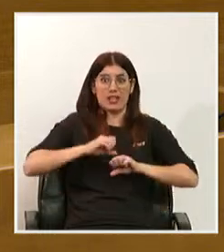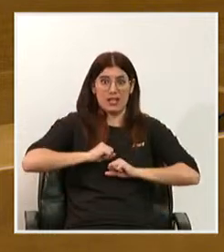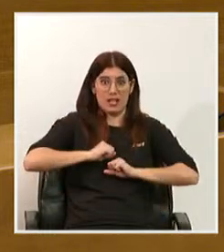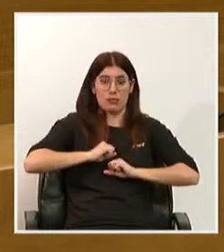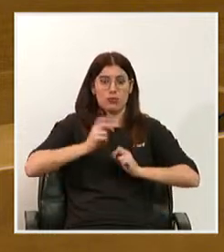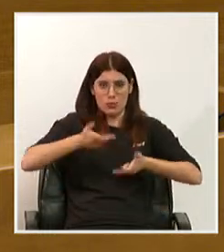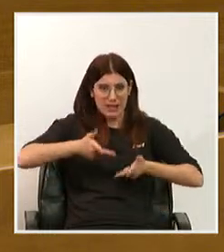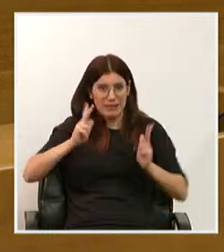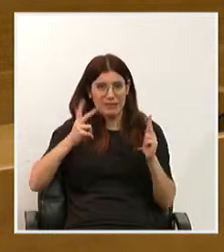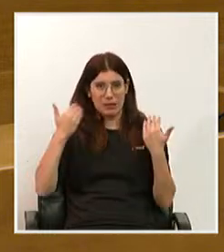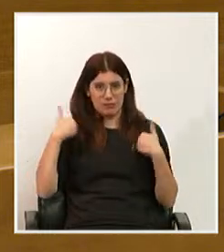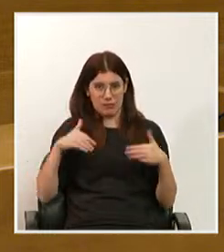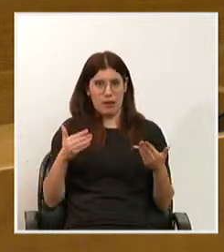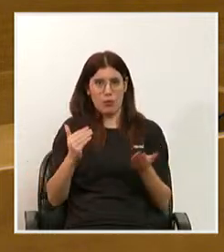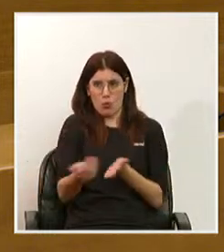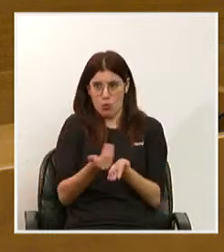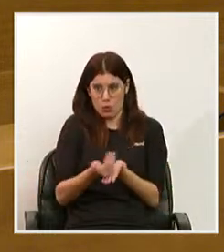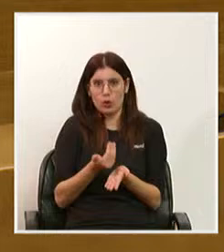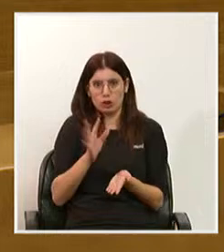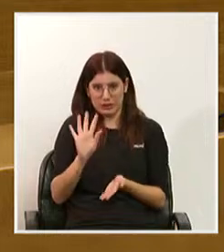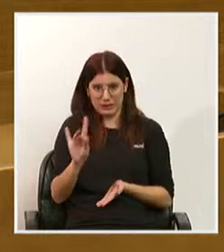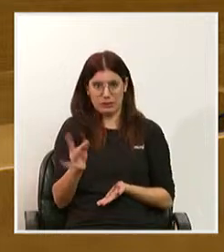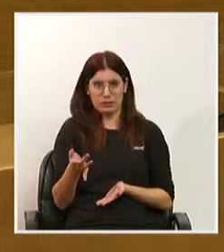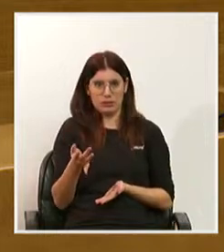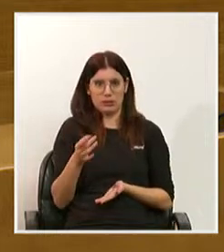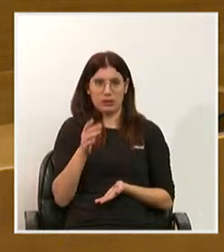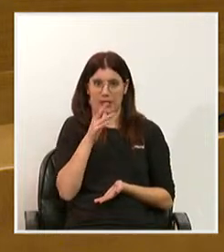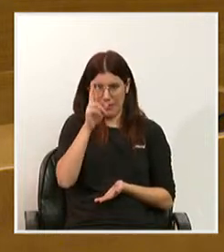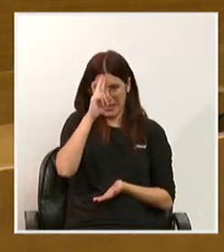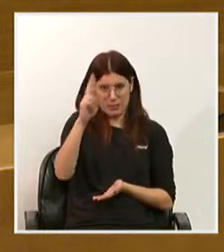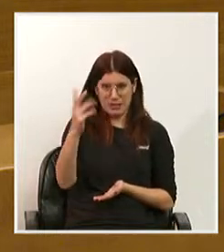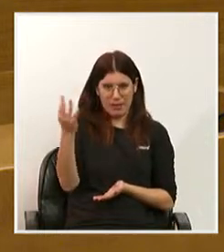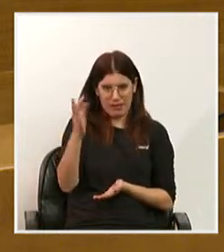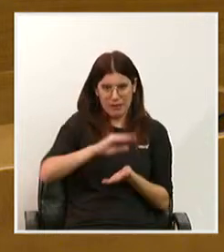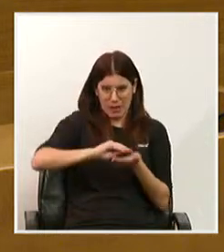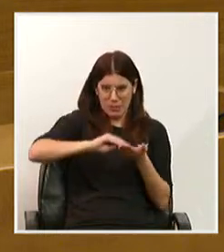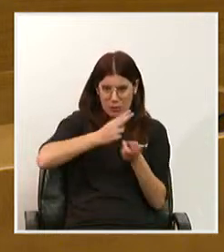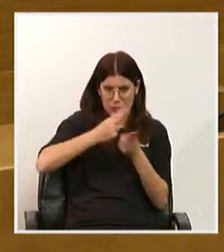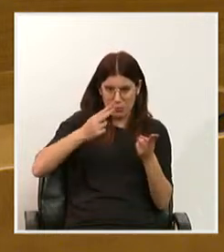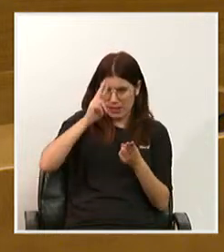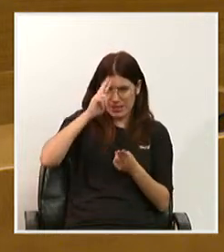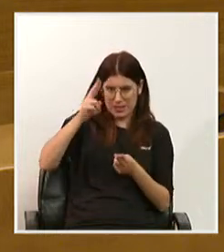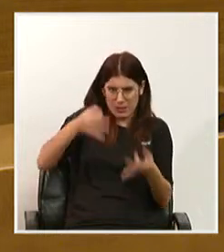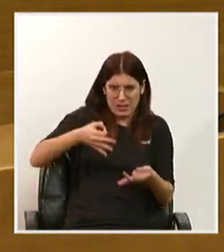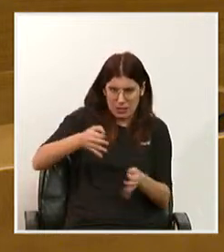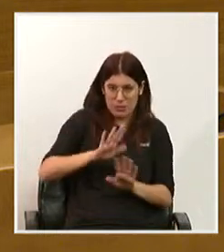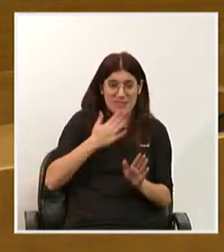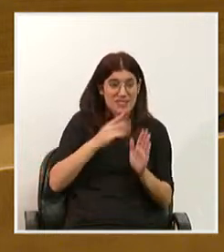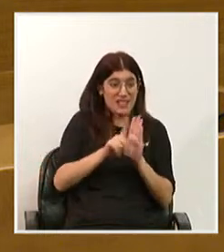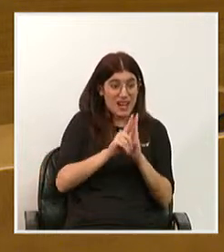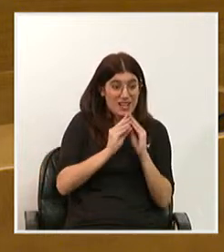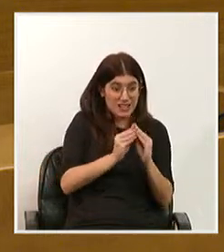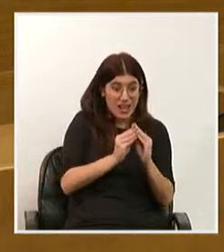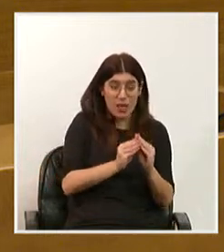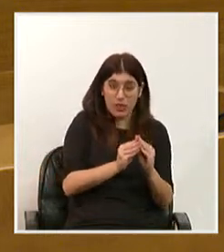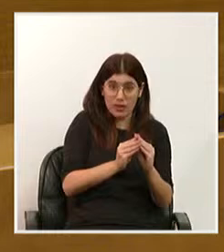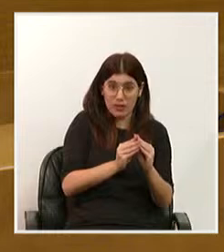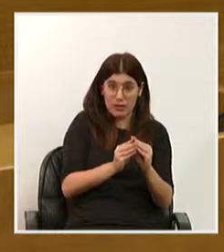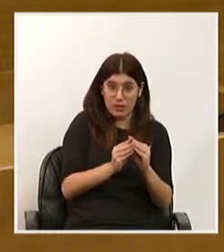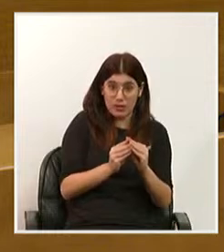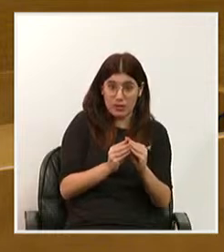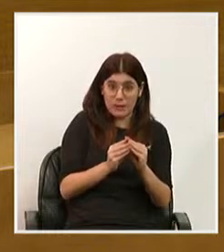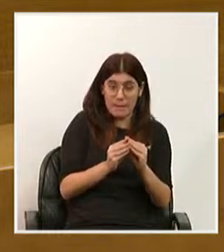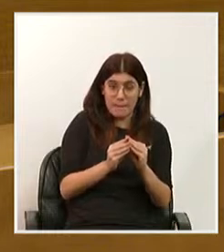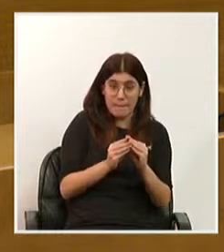empresa un lucro que tiene que ser respetado por la administración pública y cuando se hace la ley lo que nosotros eh